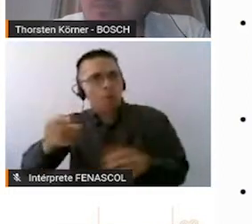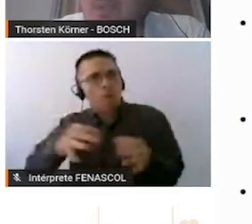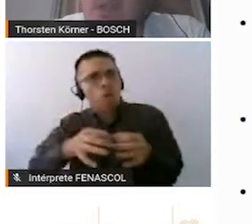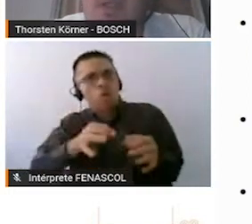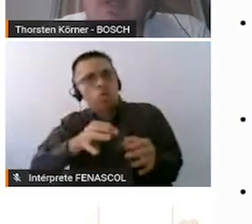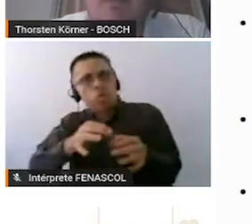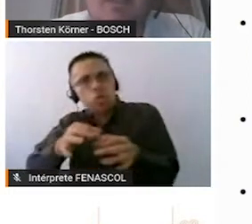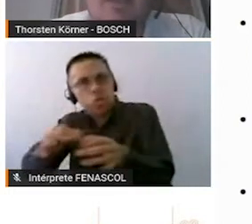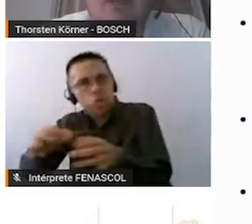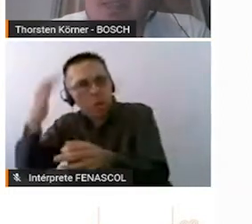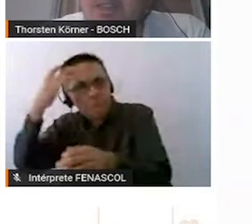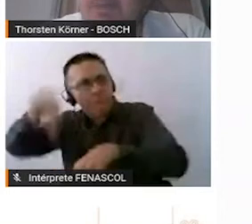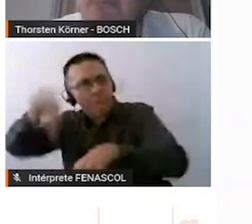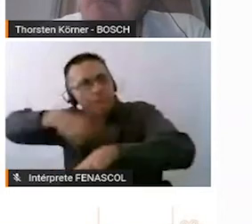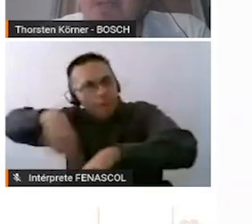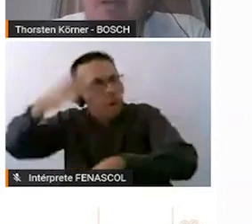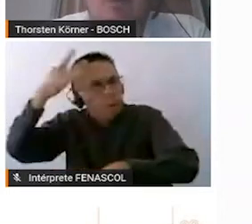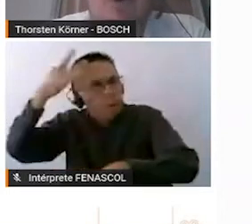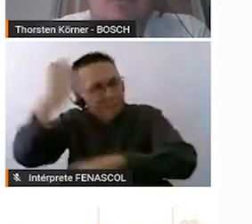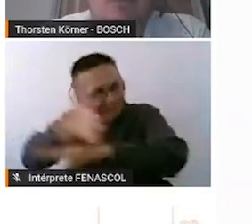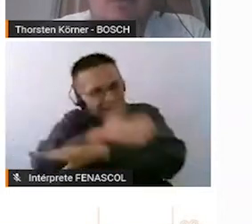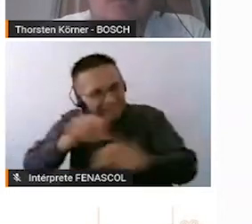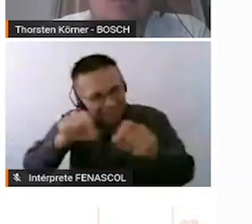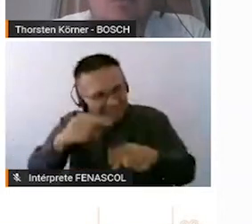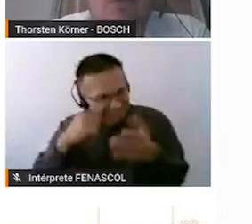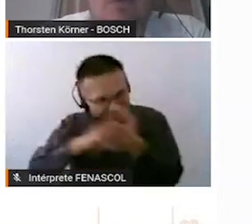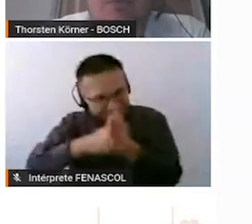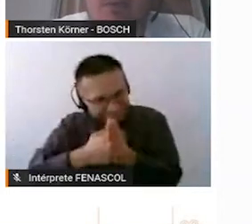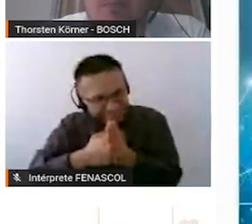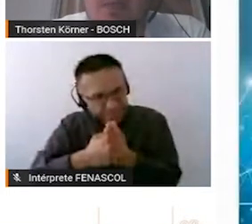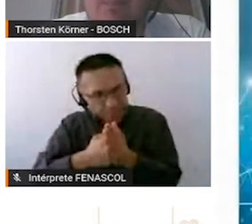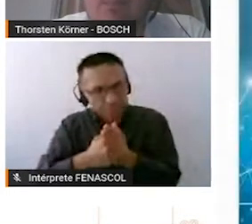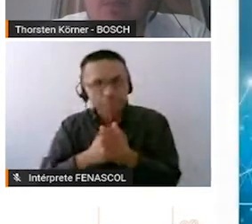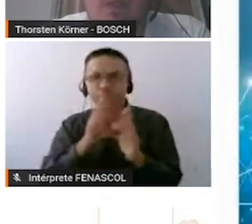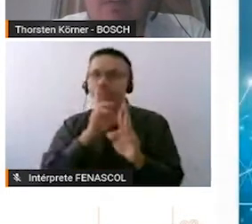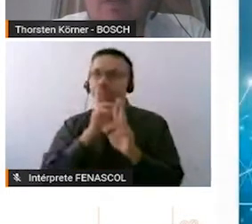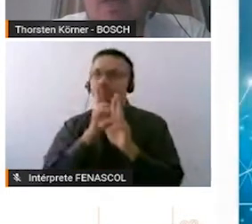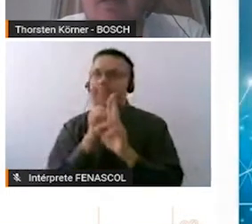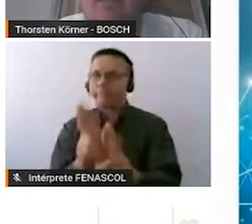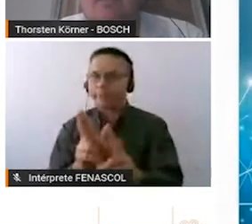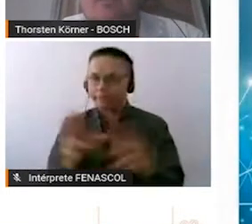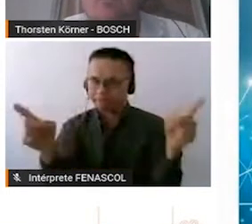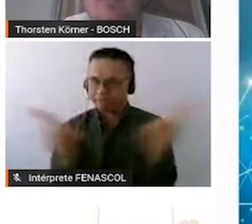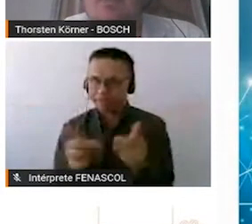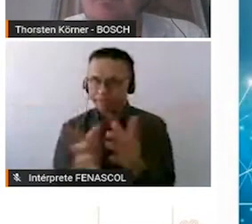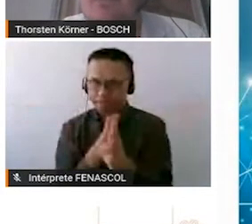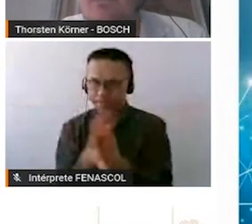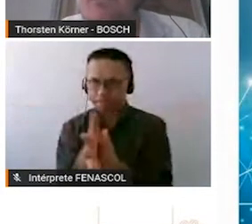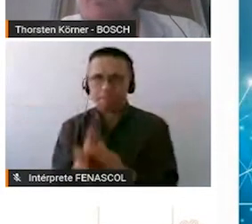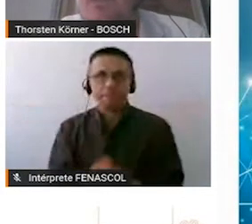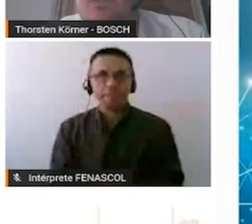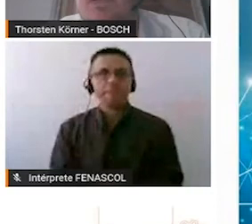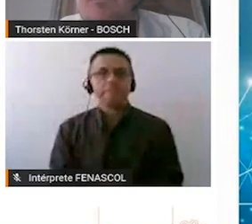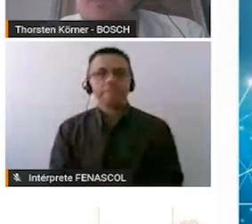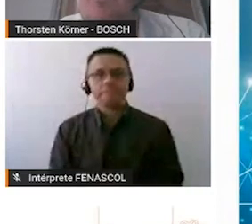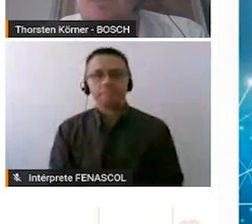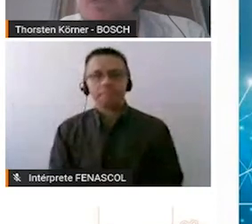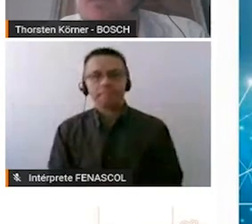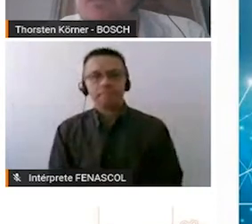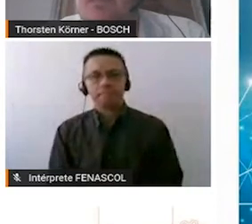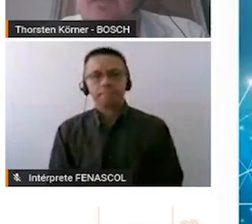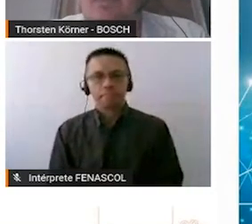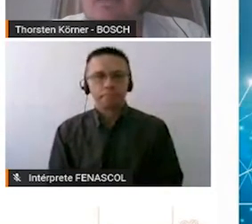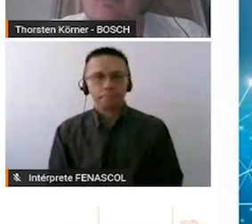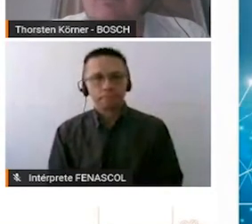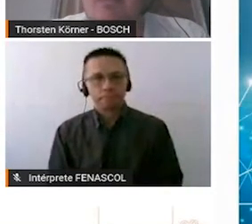4.0? Básicamente, la respuesta es muy simple. Se trata únicamente de la